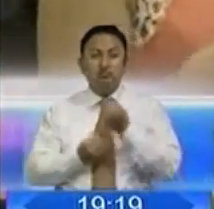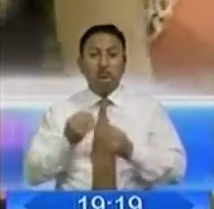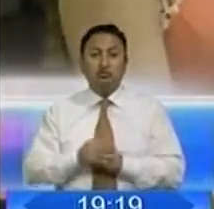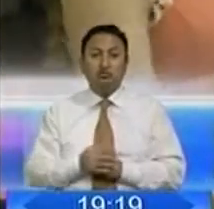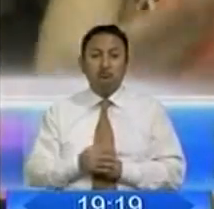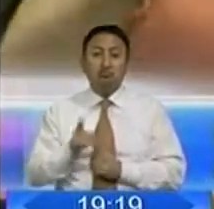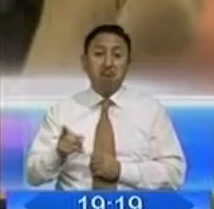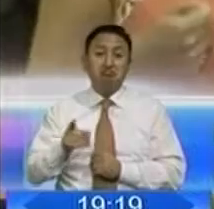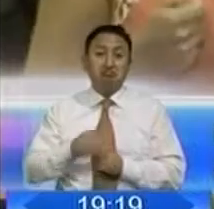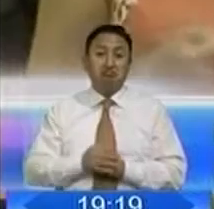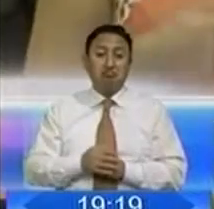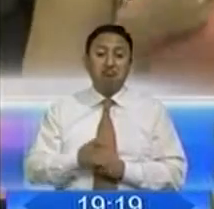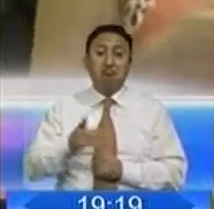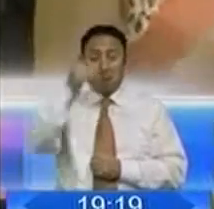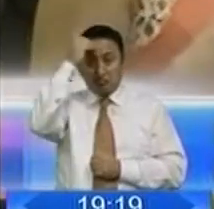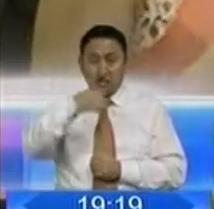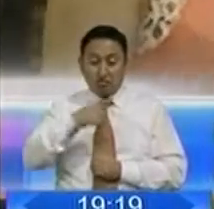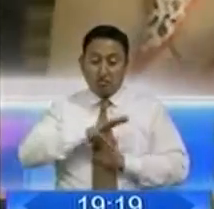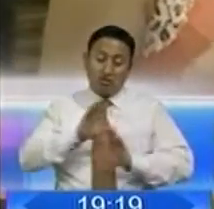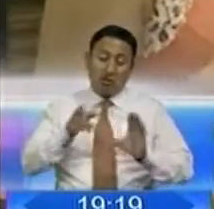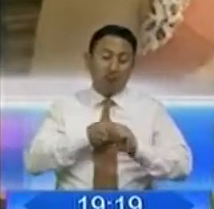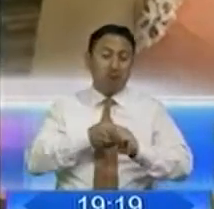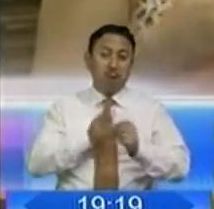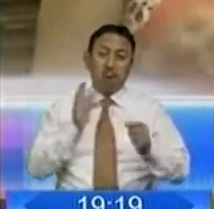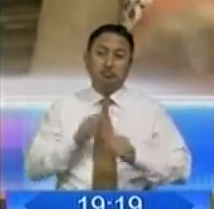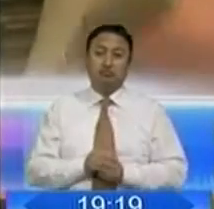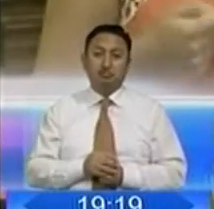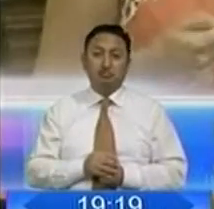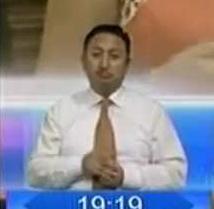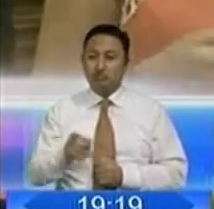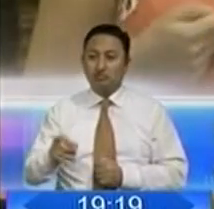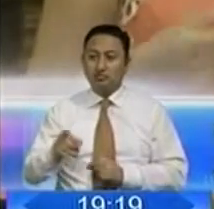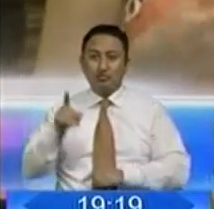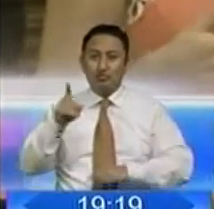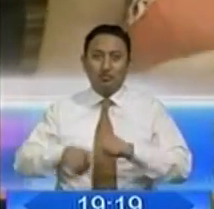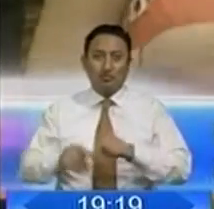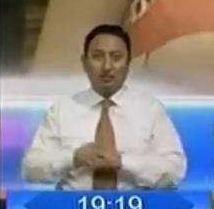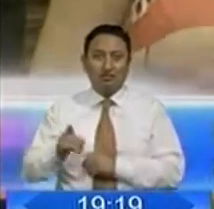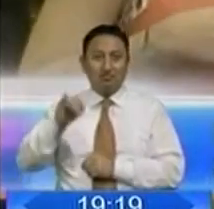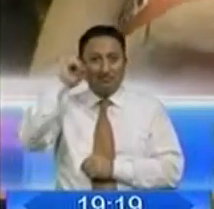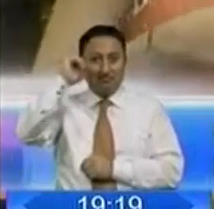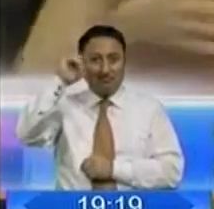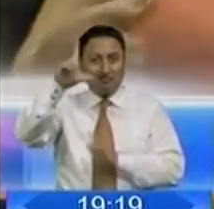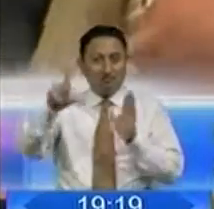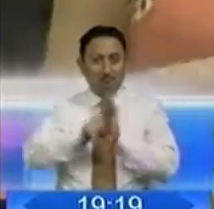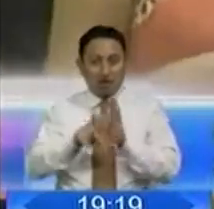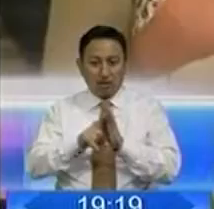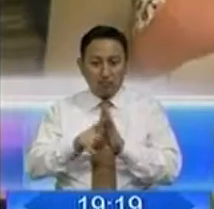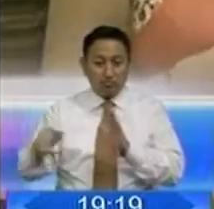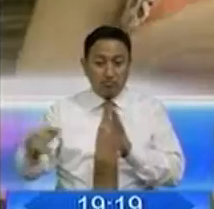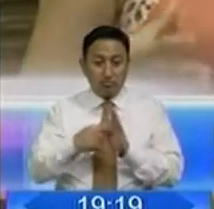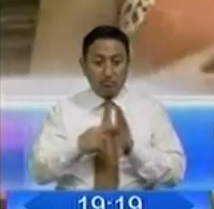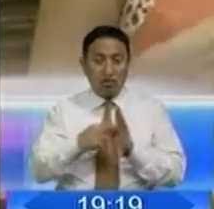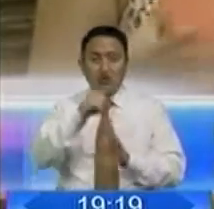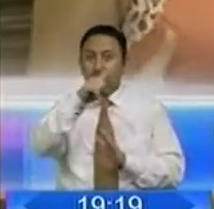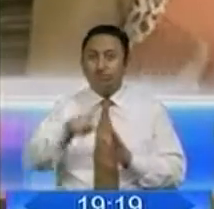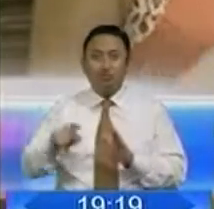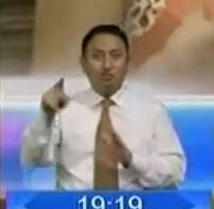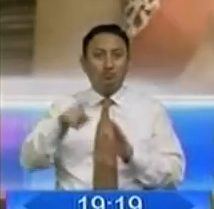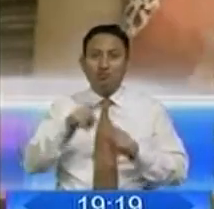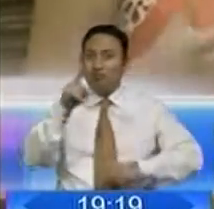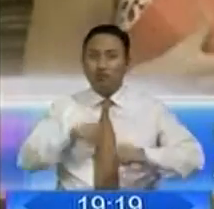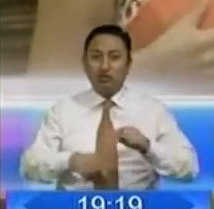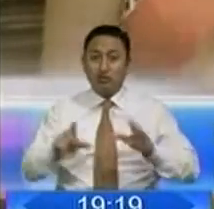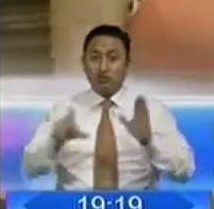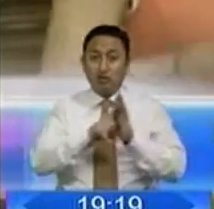fue retirar esa resolución, que es un acto ilegítimo, porque no está dentro, no está legalizado, no está plasmado en ninguna ley